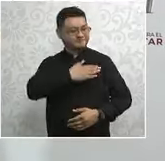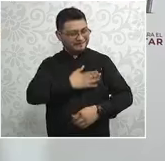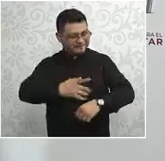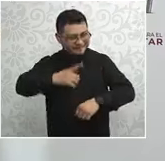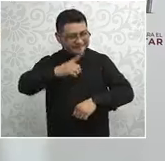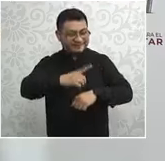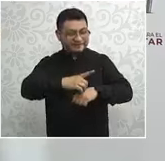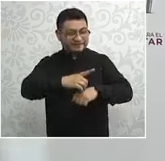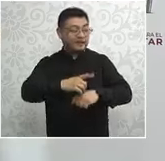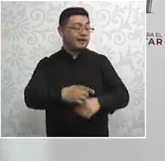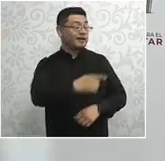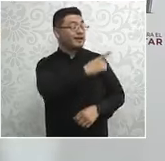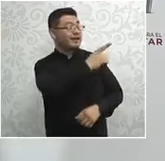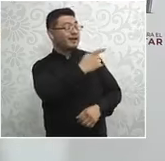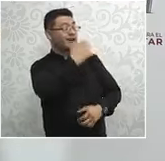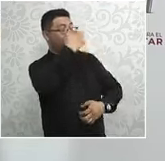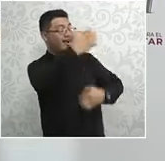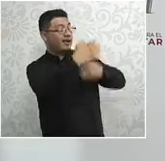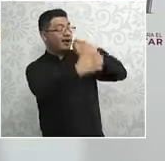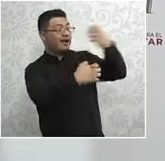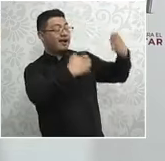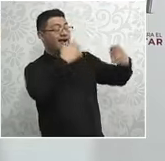días Muy buenos